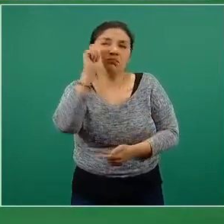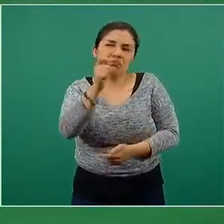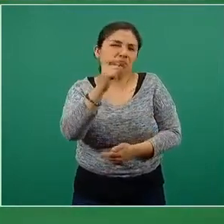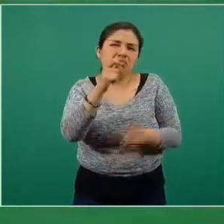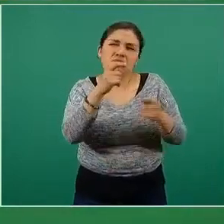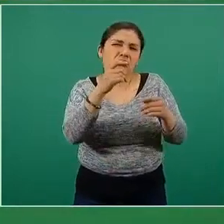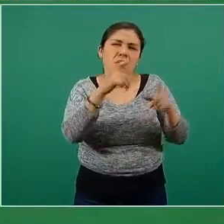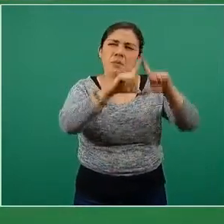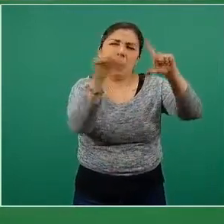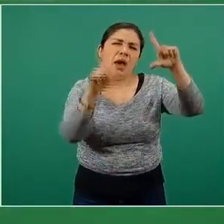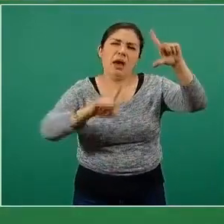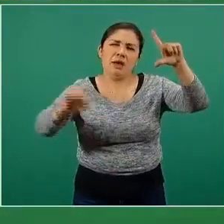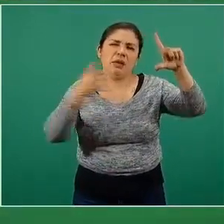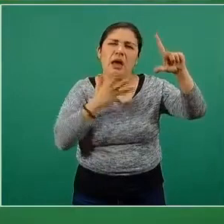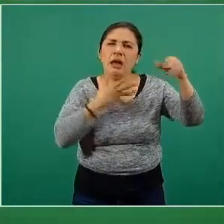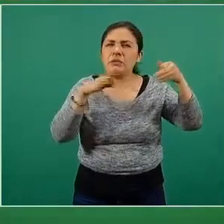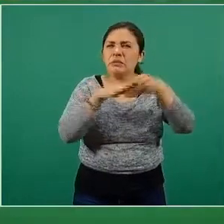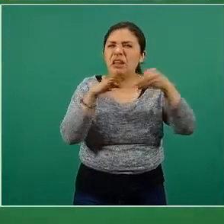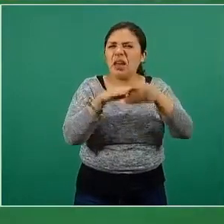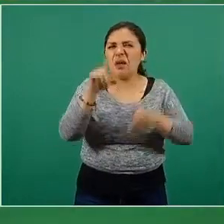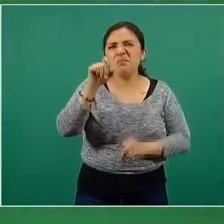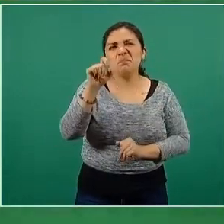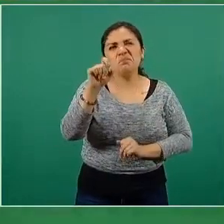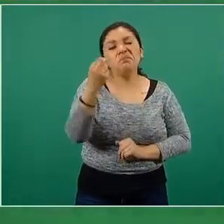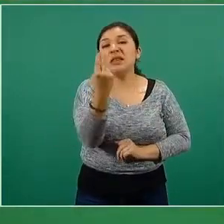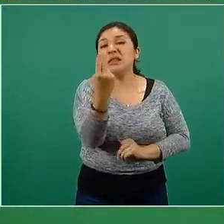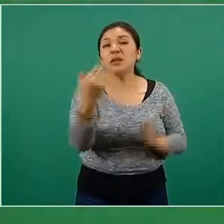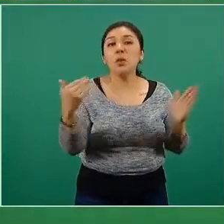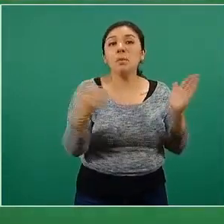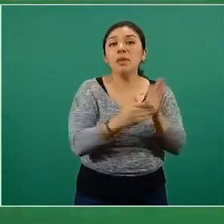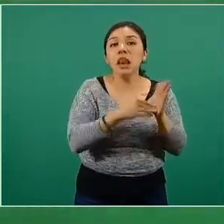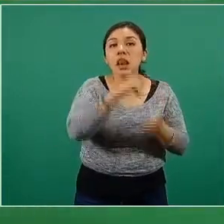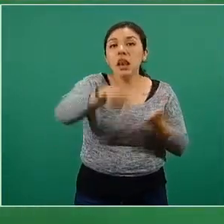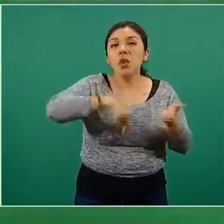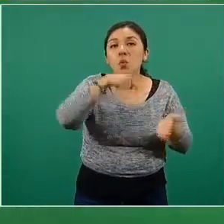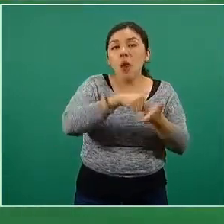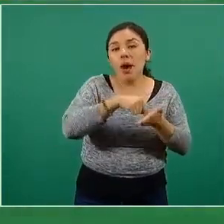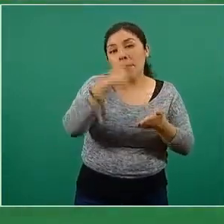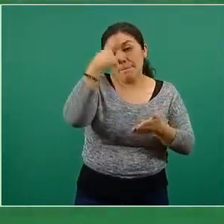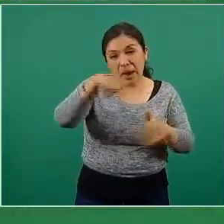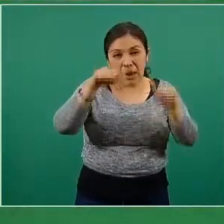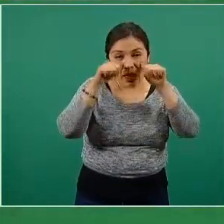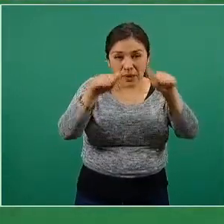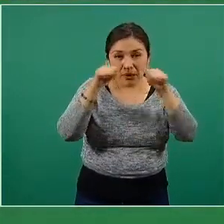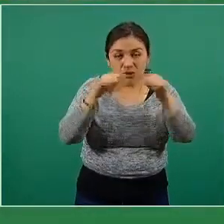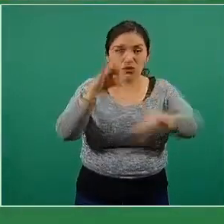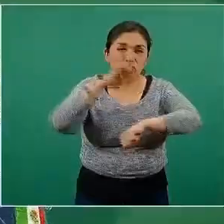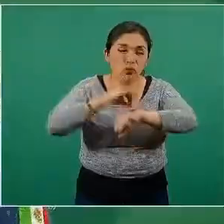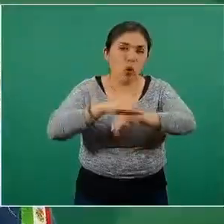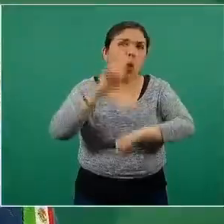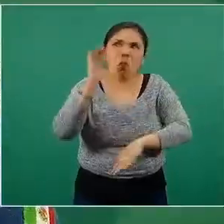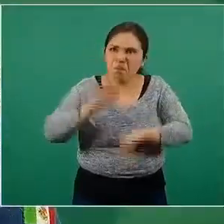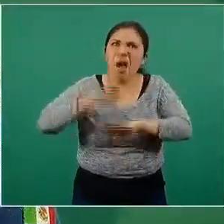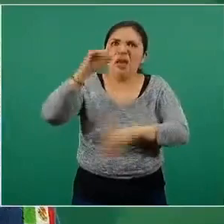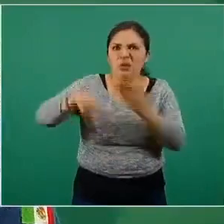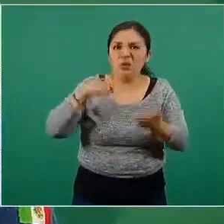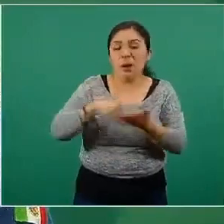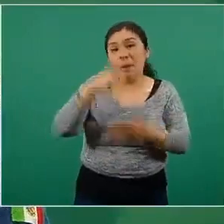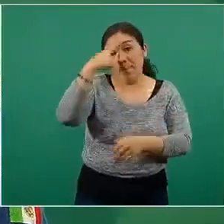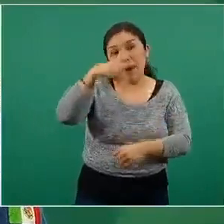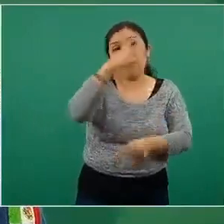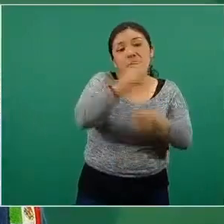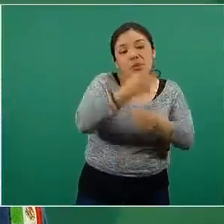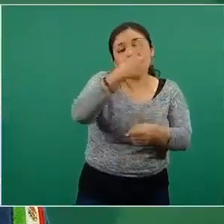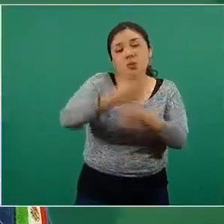Recordarán que hemos mencionado que hay cerca de 25,000 unidades que brindan atención médica o más. Estas son de primero,